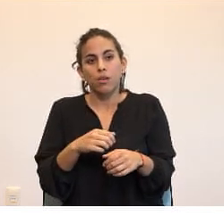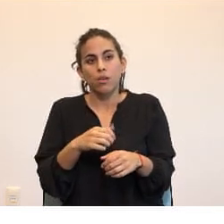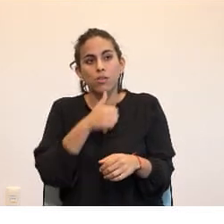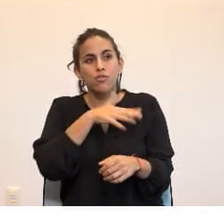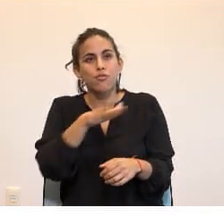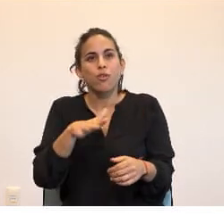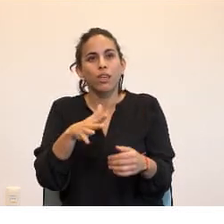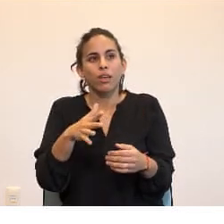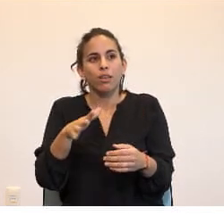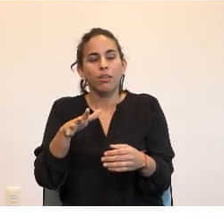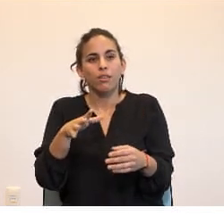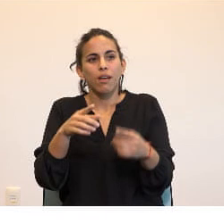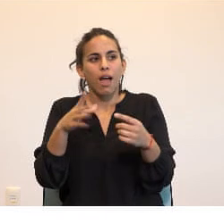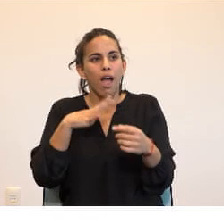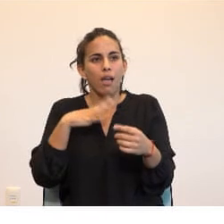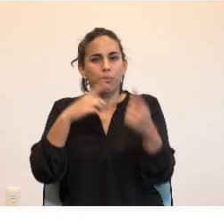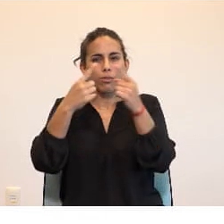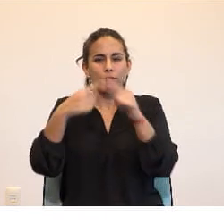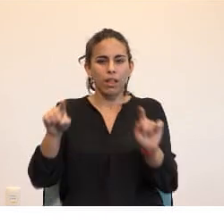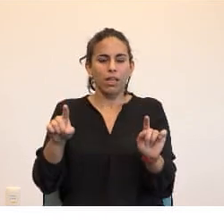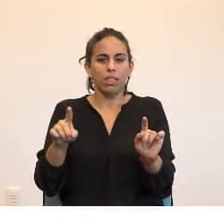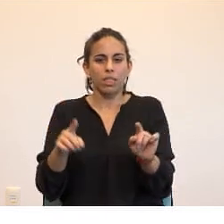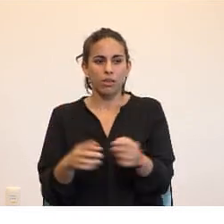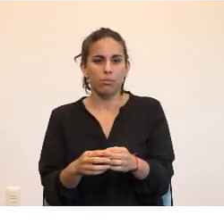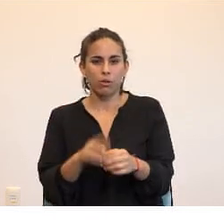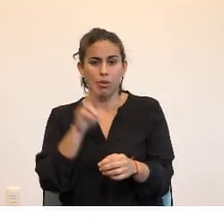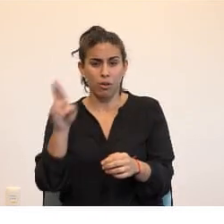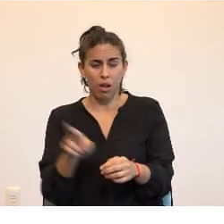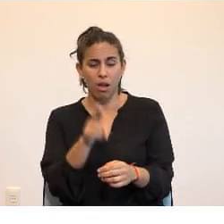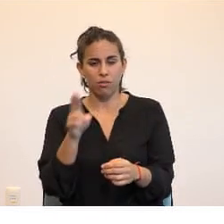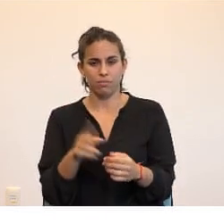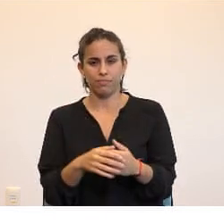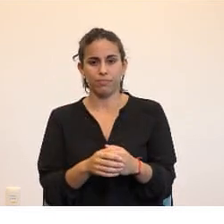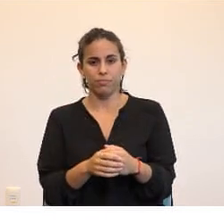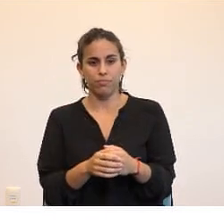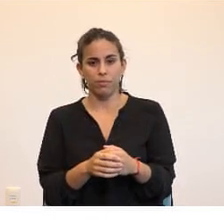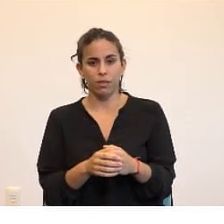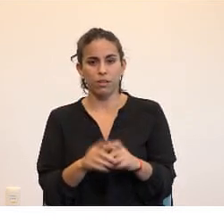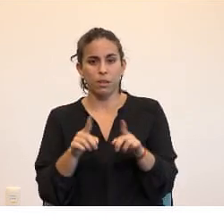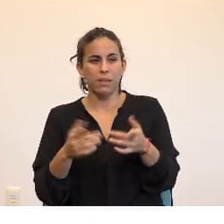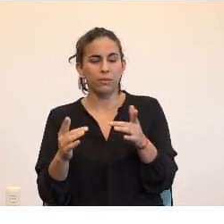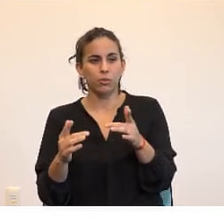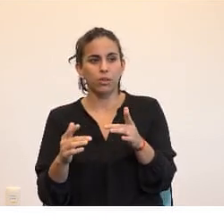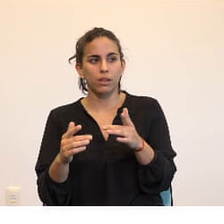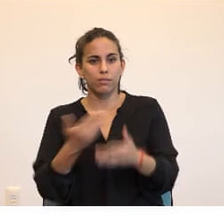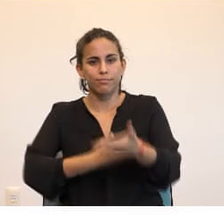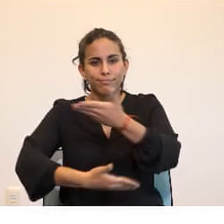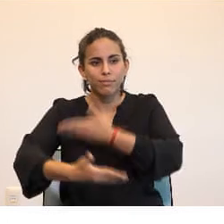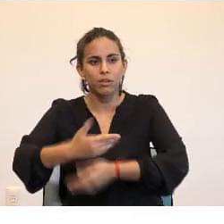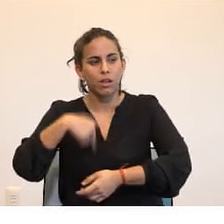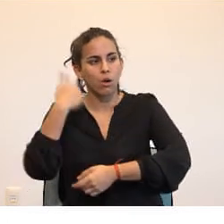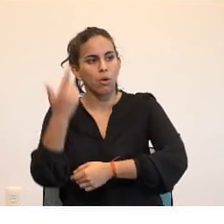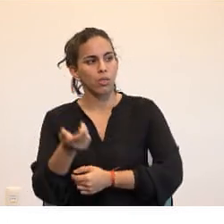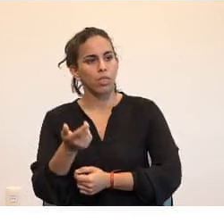alimentadas de lo diferente, ¿no? de lo extraño y de esa esa relación con la